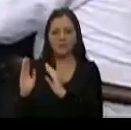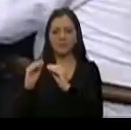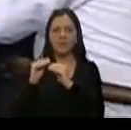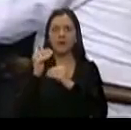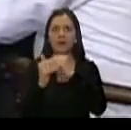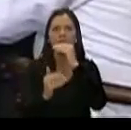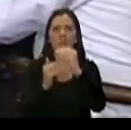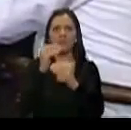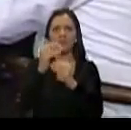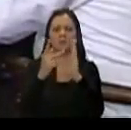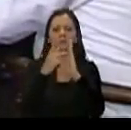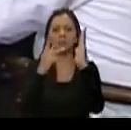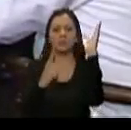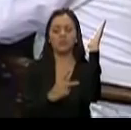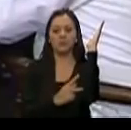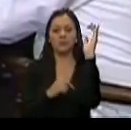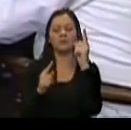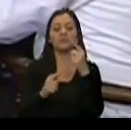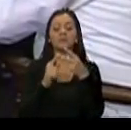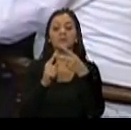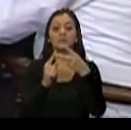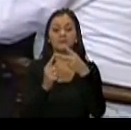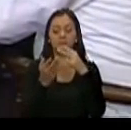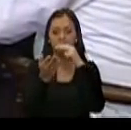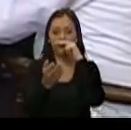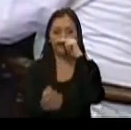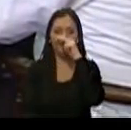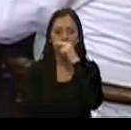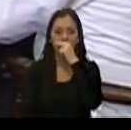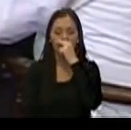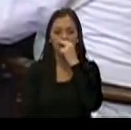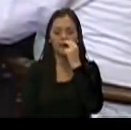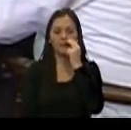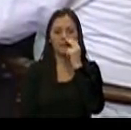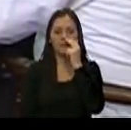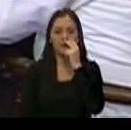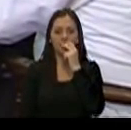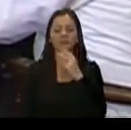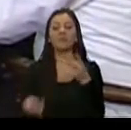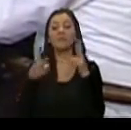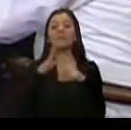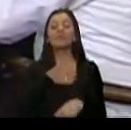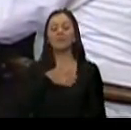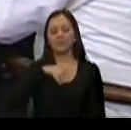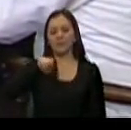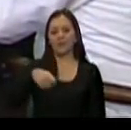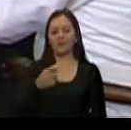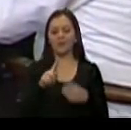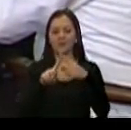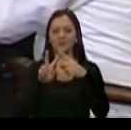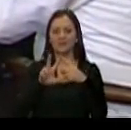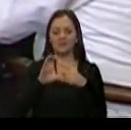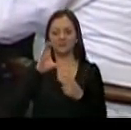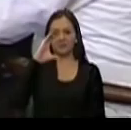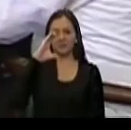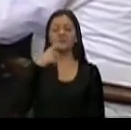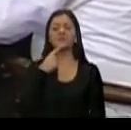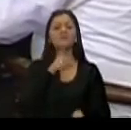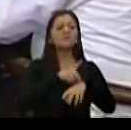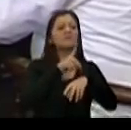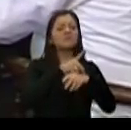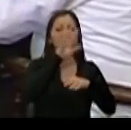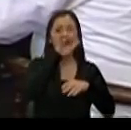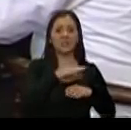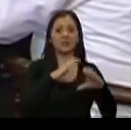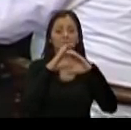la programación. Una segunda pregunta. Buenos días a las autoridades, Cristian Hidalgo de TC Televisión. Para el doctor Fernando Alvarado quisiera ver si es que existe